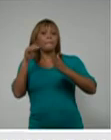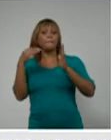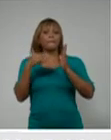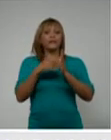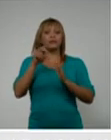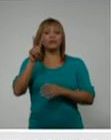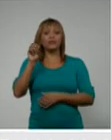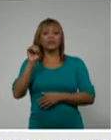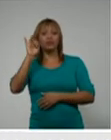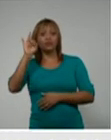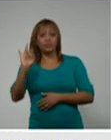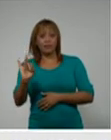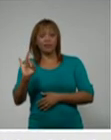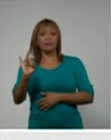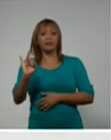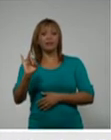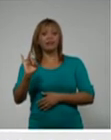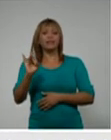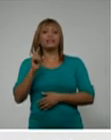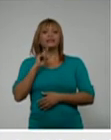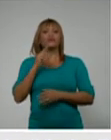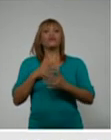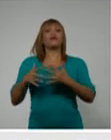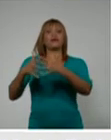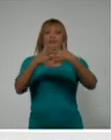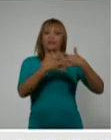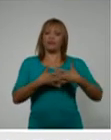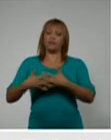1.207 fueron en Estados Unidos,